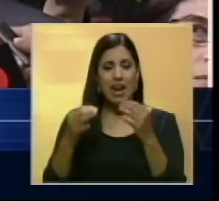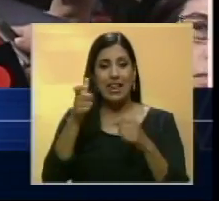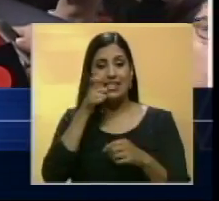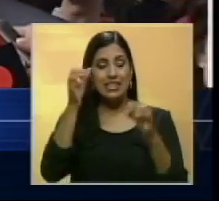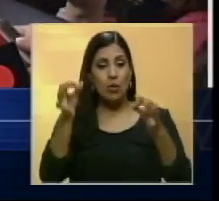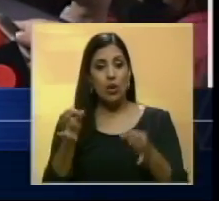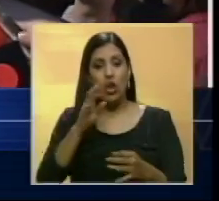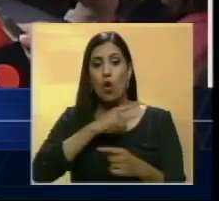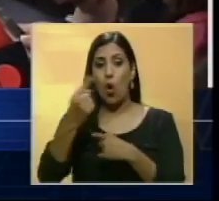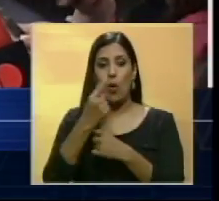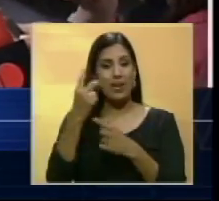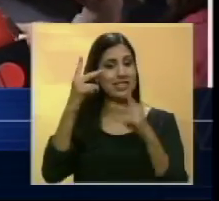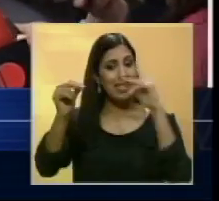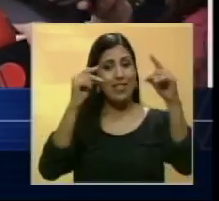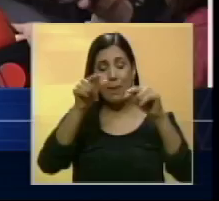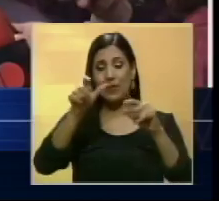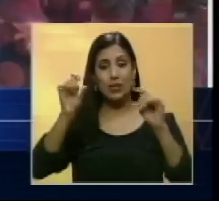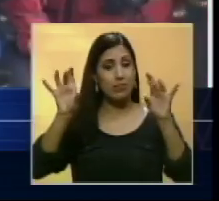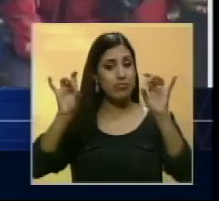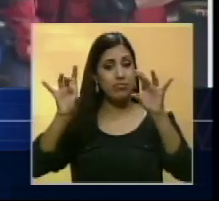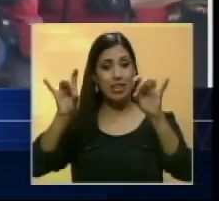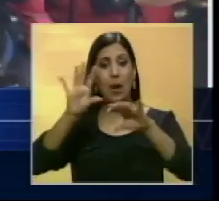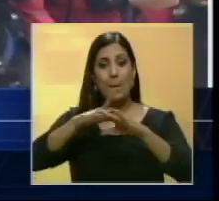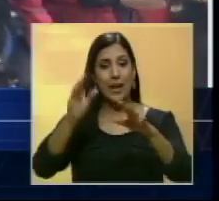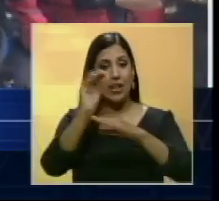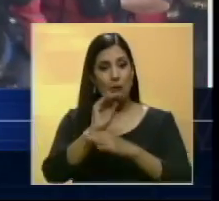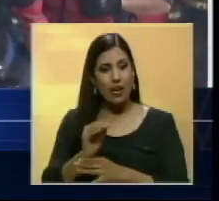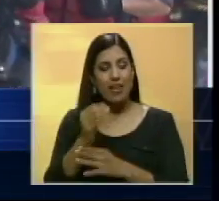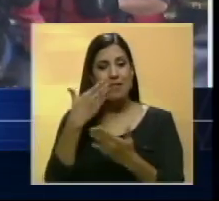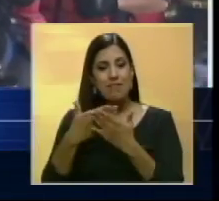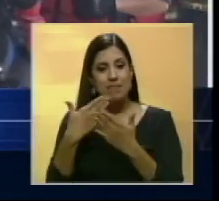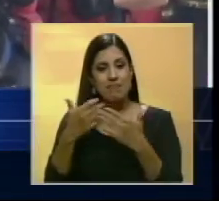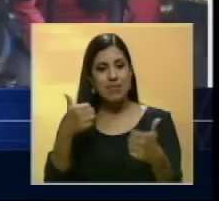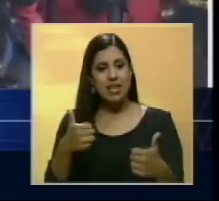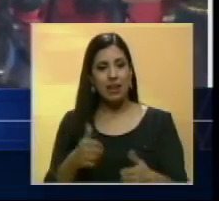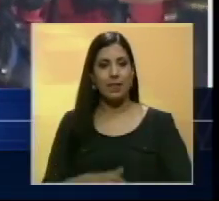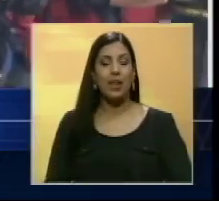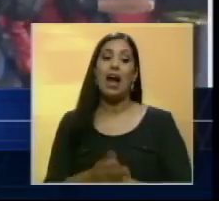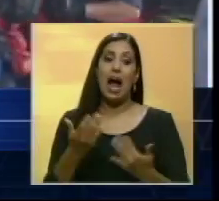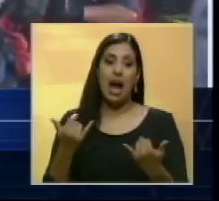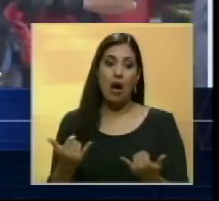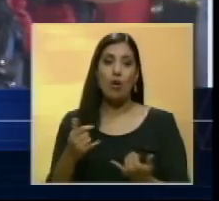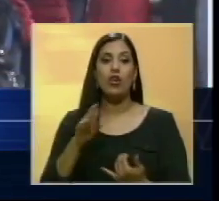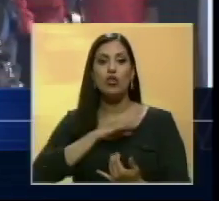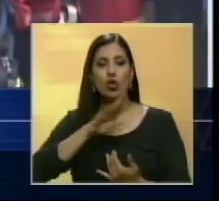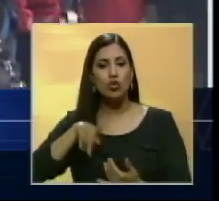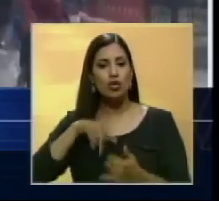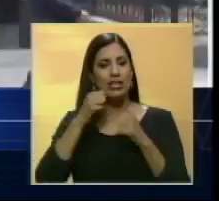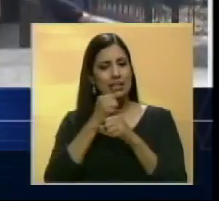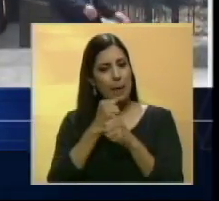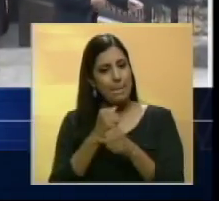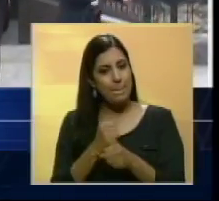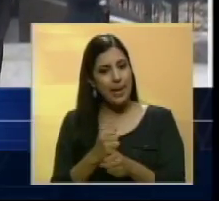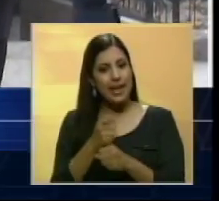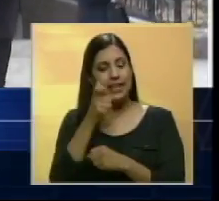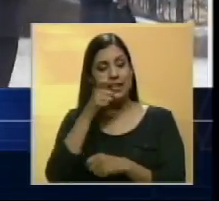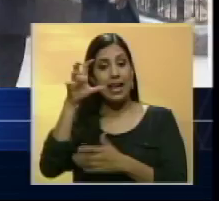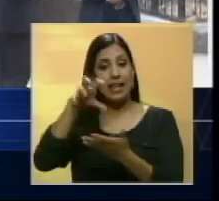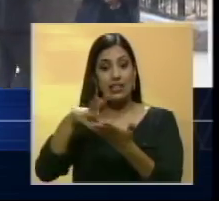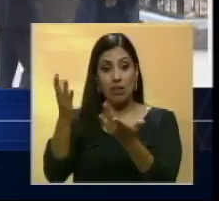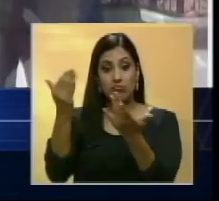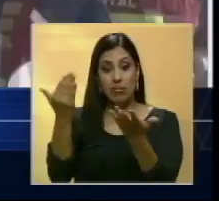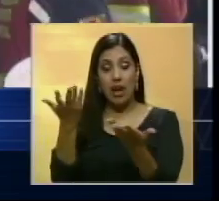casos obliga a la evacuación del personal para garantizar la integridad física y por supuesto estamos esperando a los órganos de seguridad del